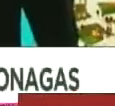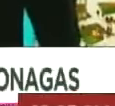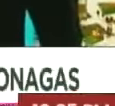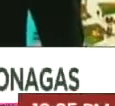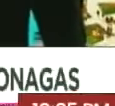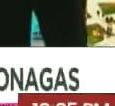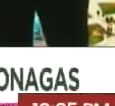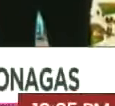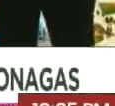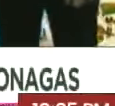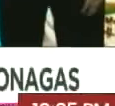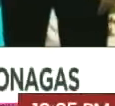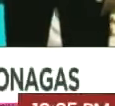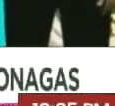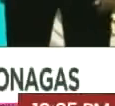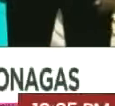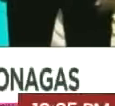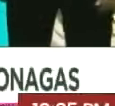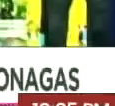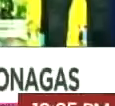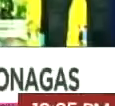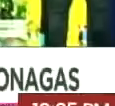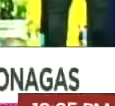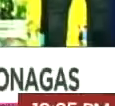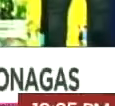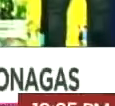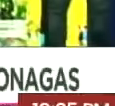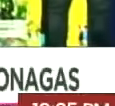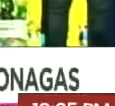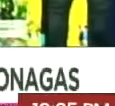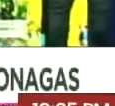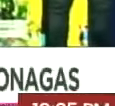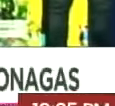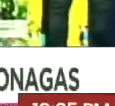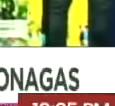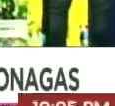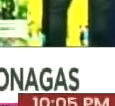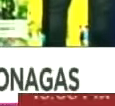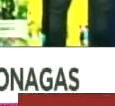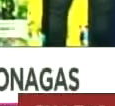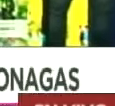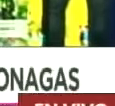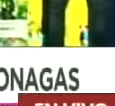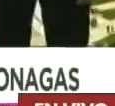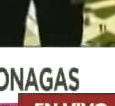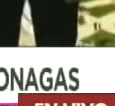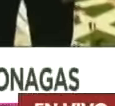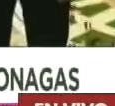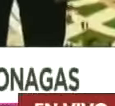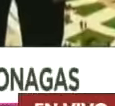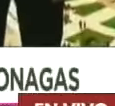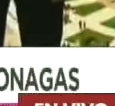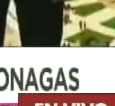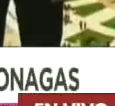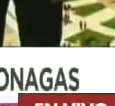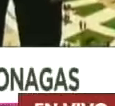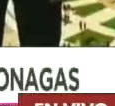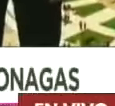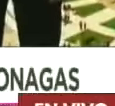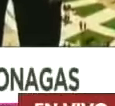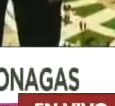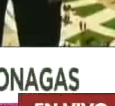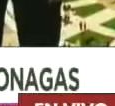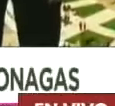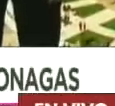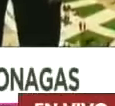nuestra revolución. Y con la revolución ahora es que vamos para adelante. Nos vamos a despedir misilita en este instante.